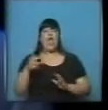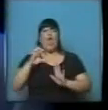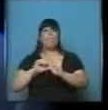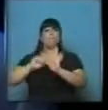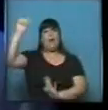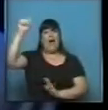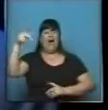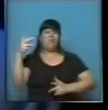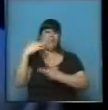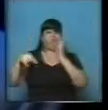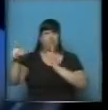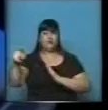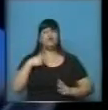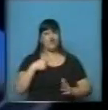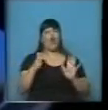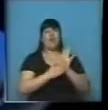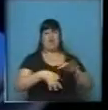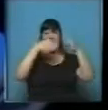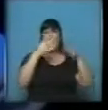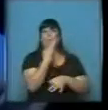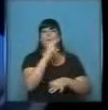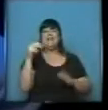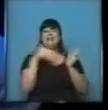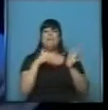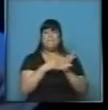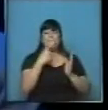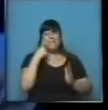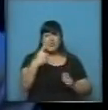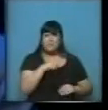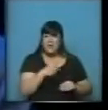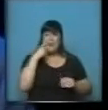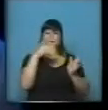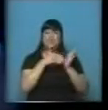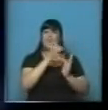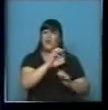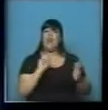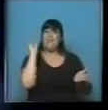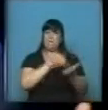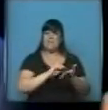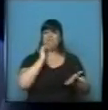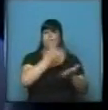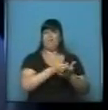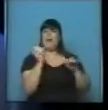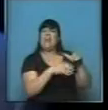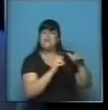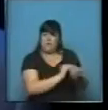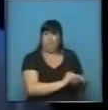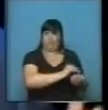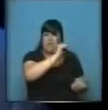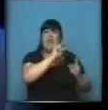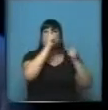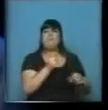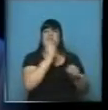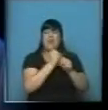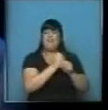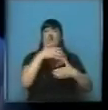y un ajuste, yo garantizo 20.000 millones de dólares más para engrosar las reservas y el trabajo integrado en todos los